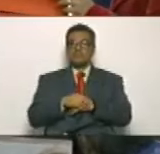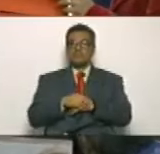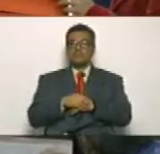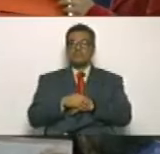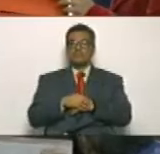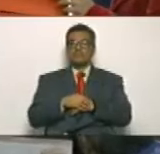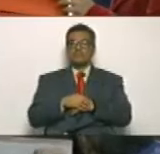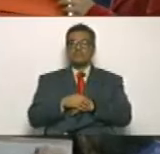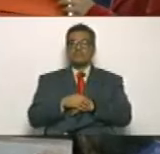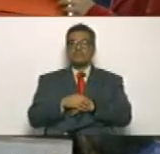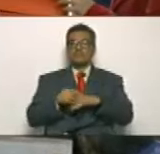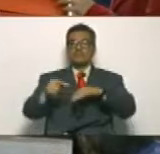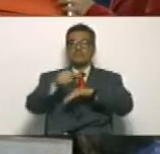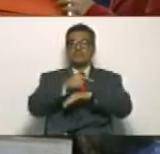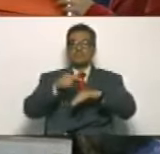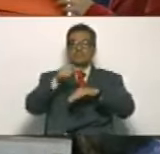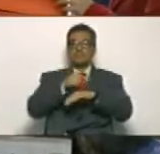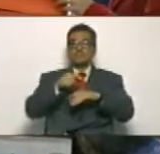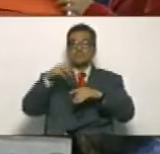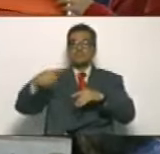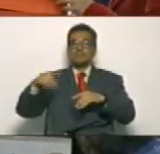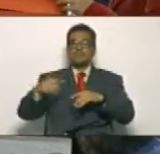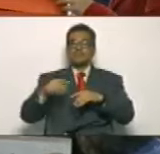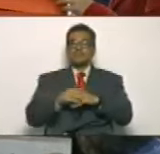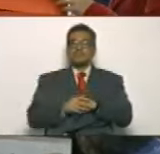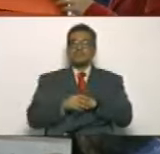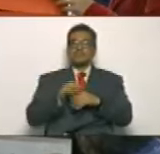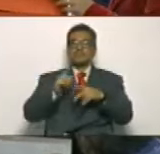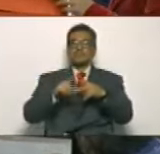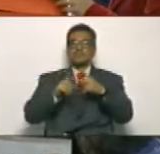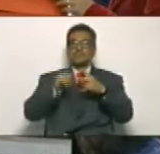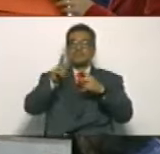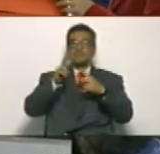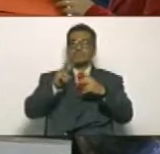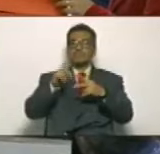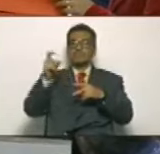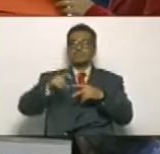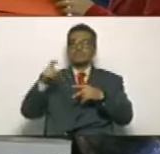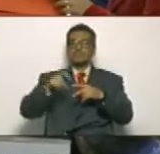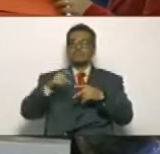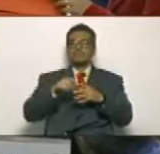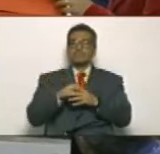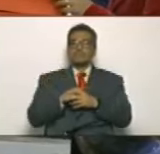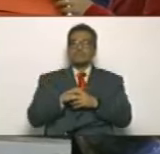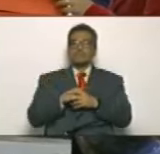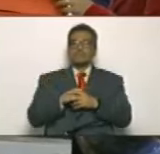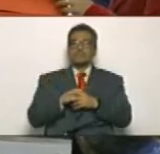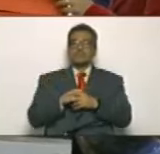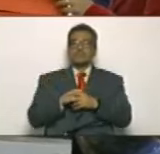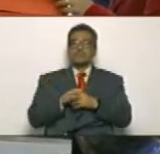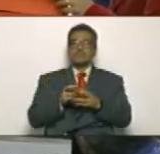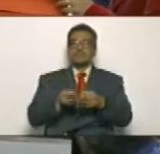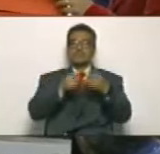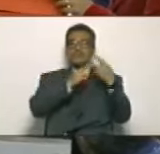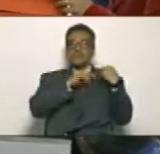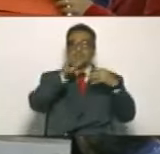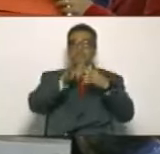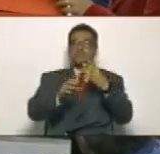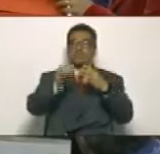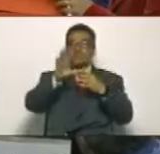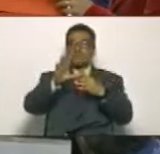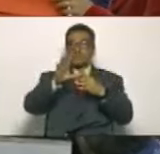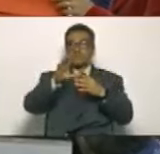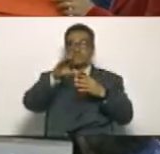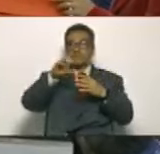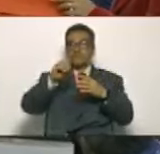del Estado Democrático. Segundo, la necesidad de asumir el quinto